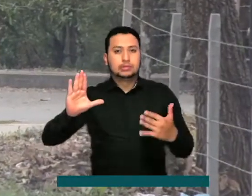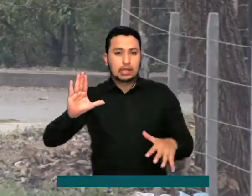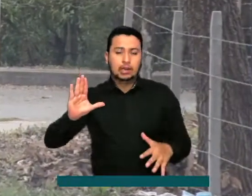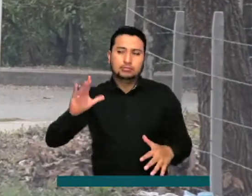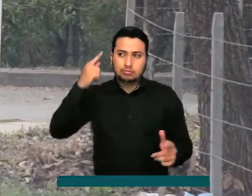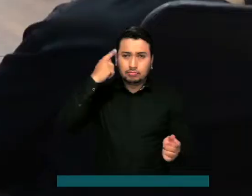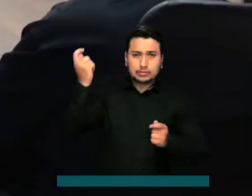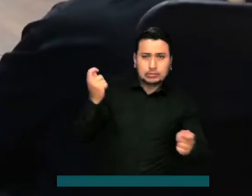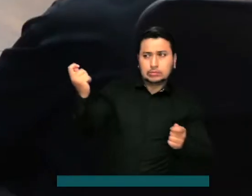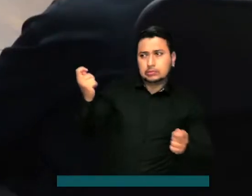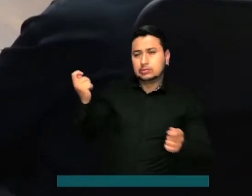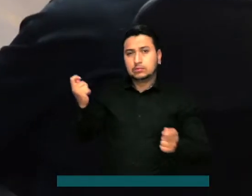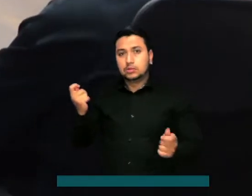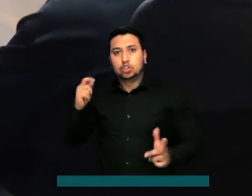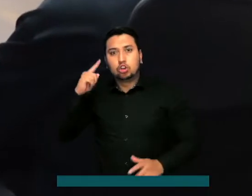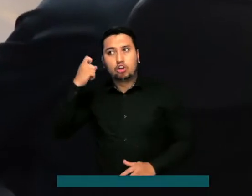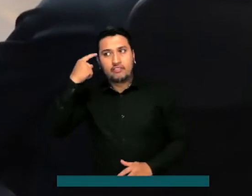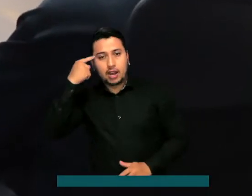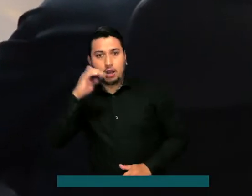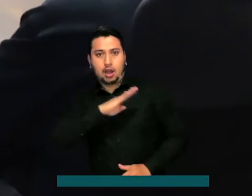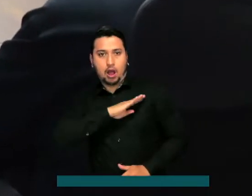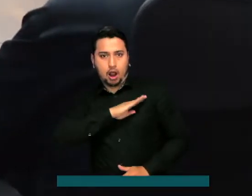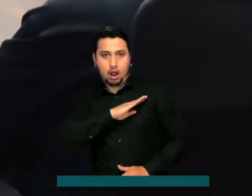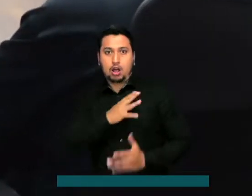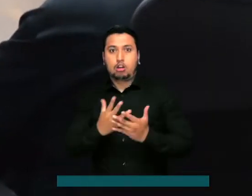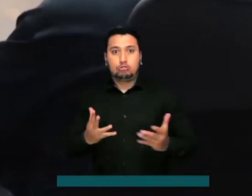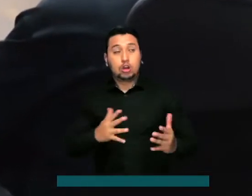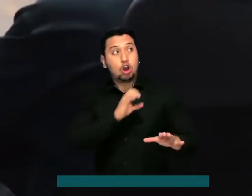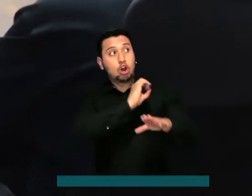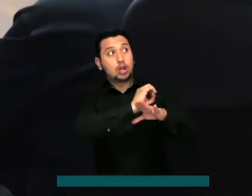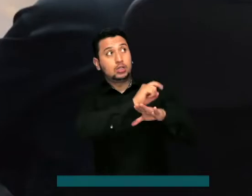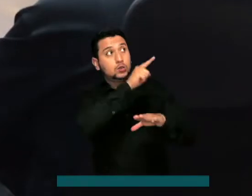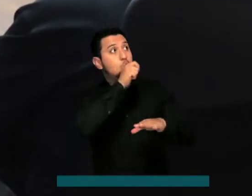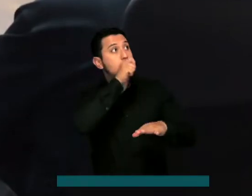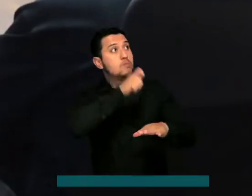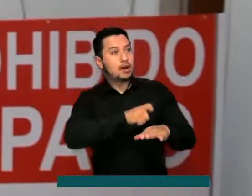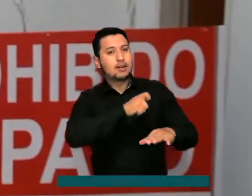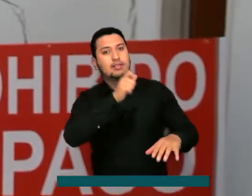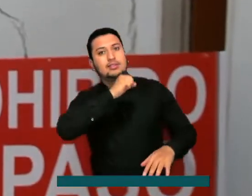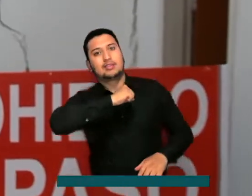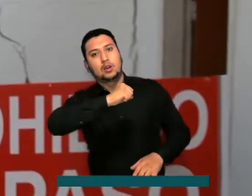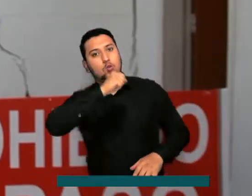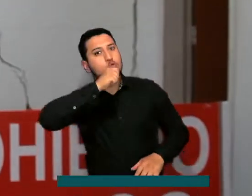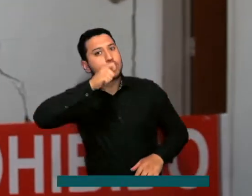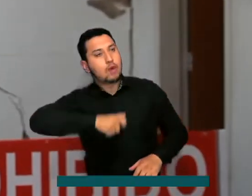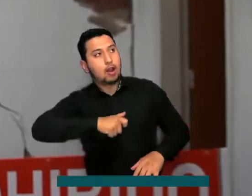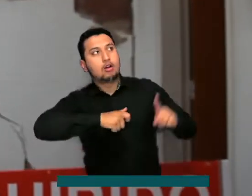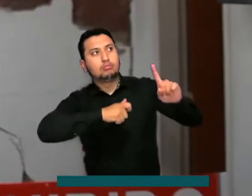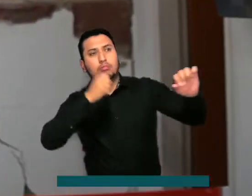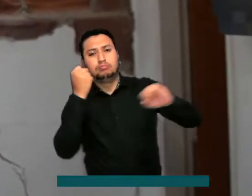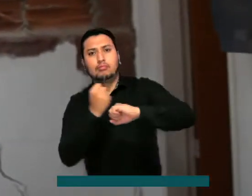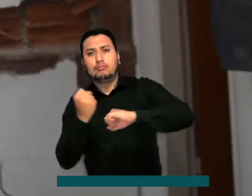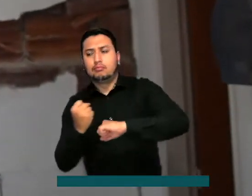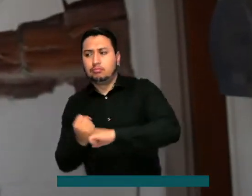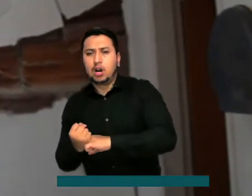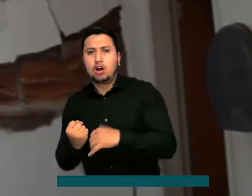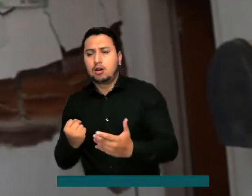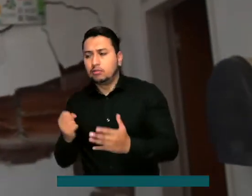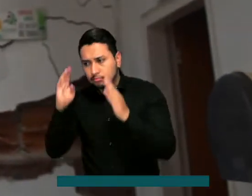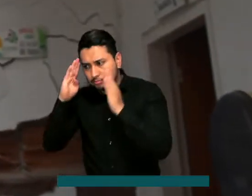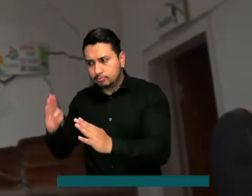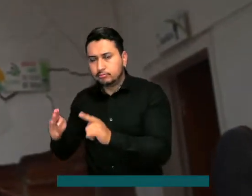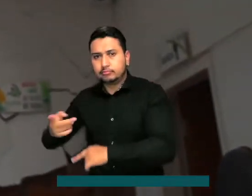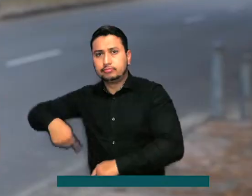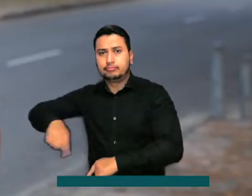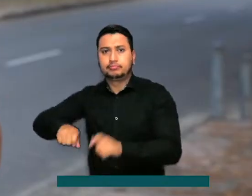por la gobernación, alcaldías, con apoyo de organizaciones humanitarias y de derechos humanos para brindar atención a la población civil afectada.